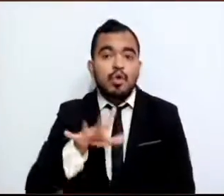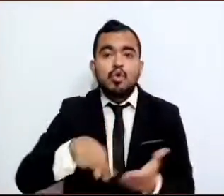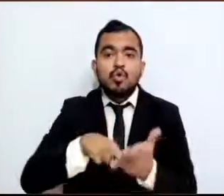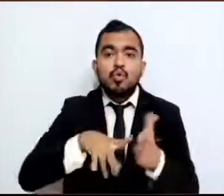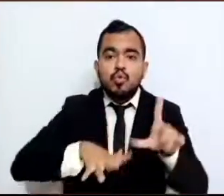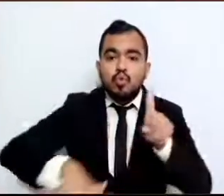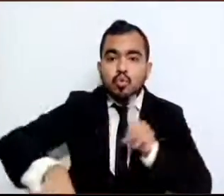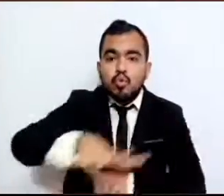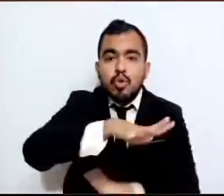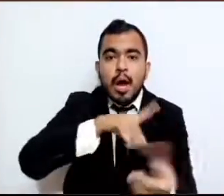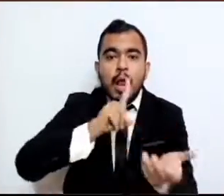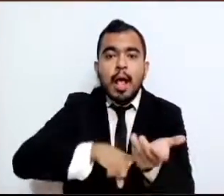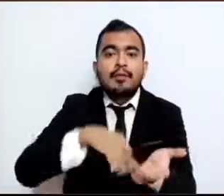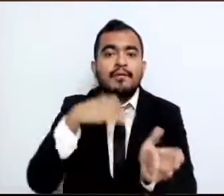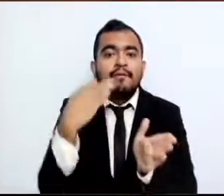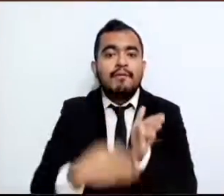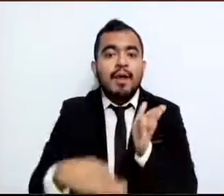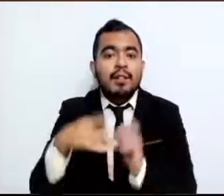estrés hídrico,